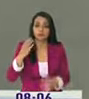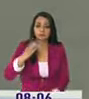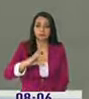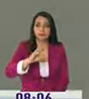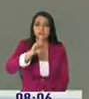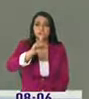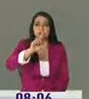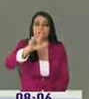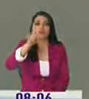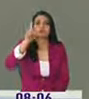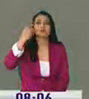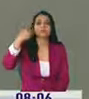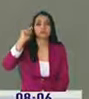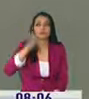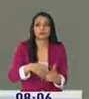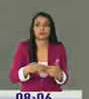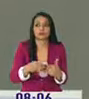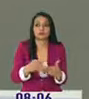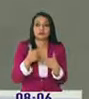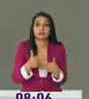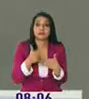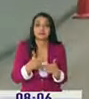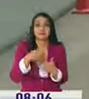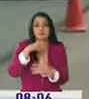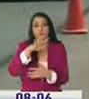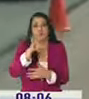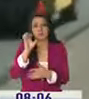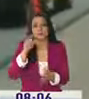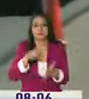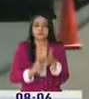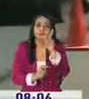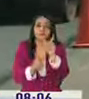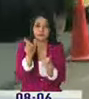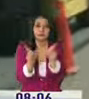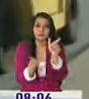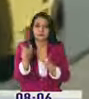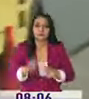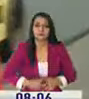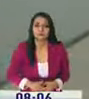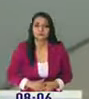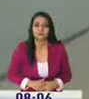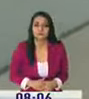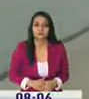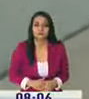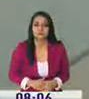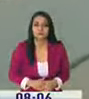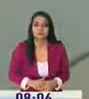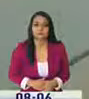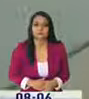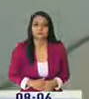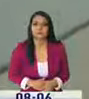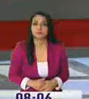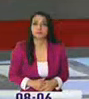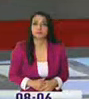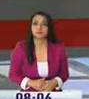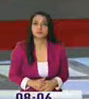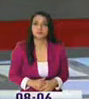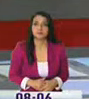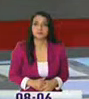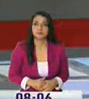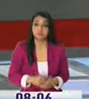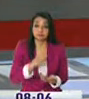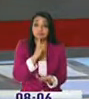131 millones de dólares y beneficia a más de 400 mil personas, informó Priscila Cadena. Y sin